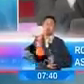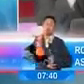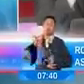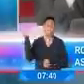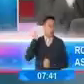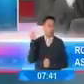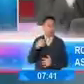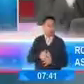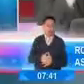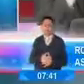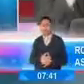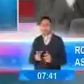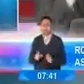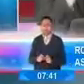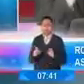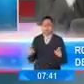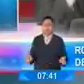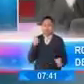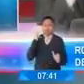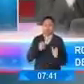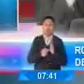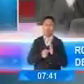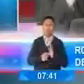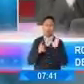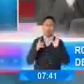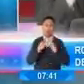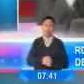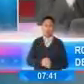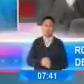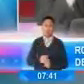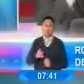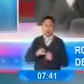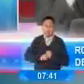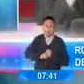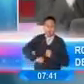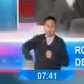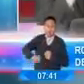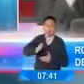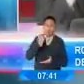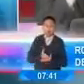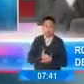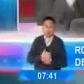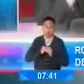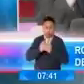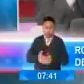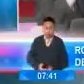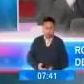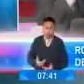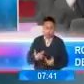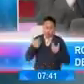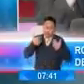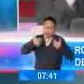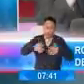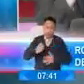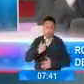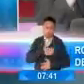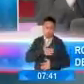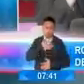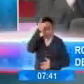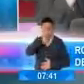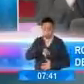atendidas, una de las cuales podría relacionarse con un aborto, con una interrupción de un embarazo, ya sea una interrupción